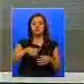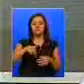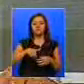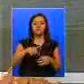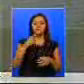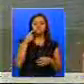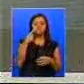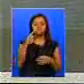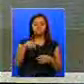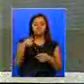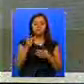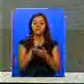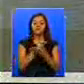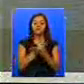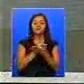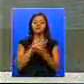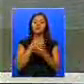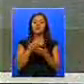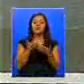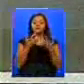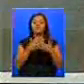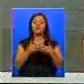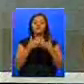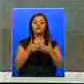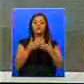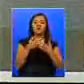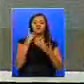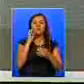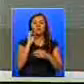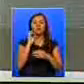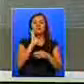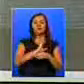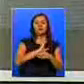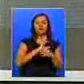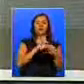ser la fábrica de bioinsumos ecuatoriana con tecnología cubana que va